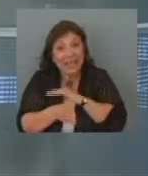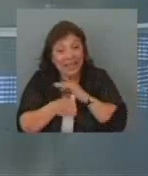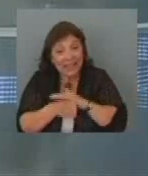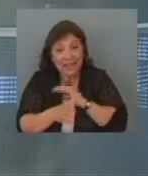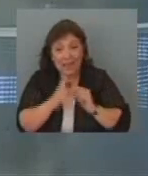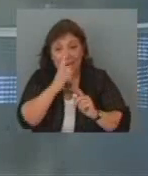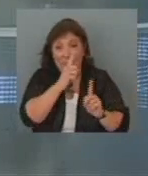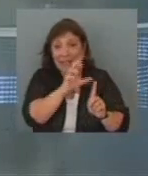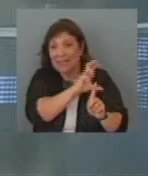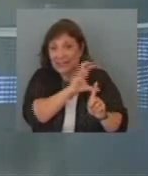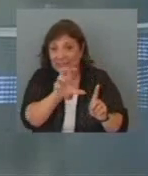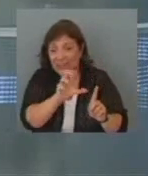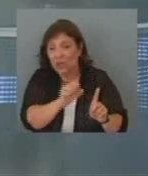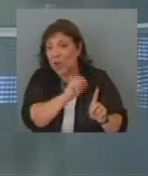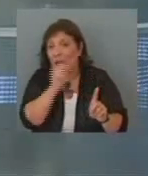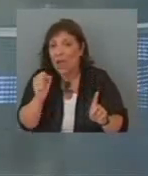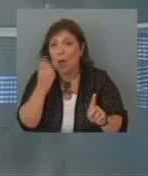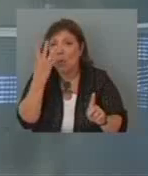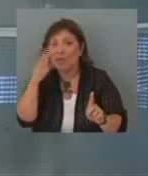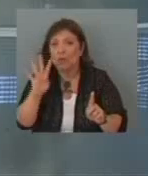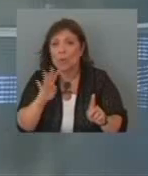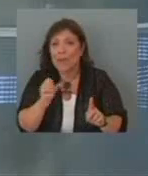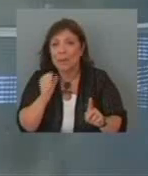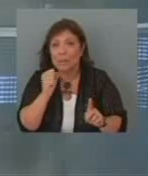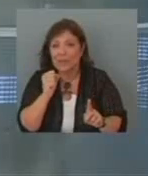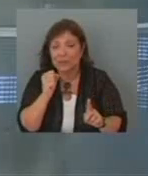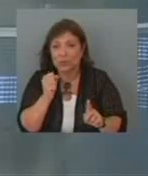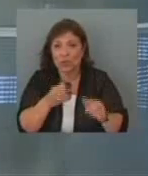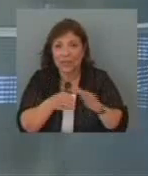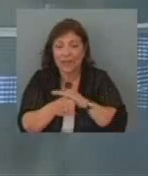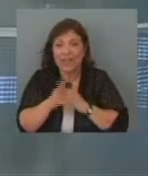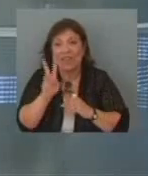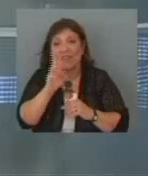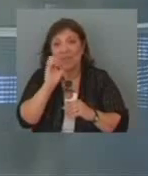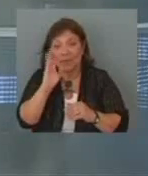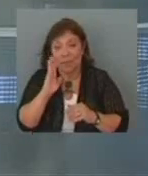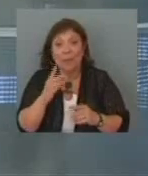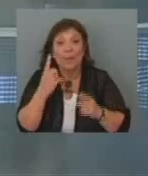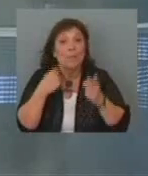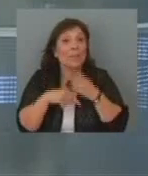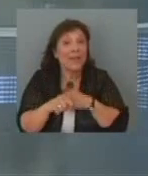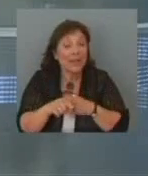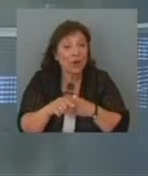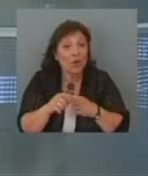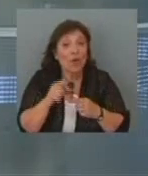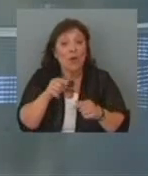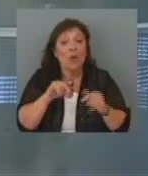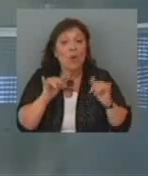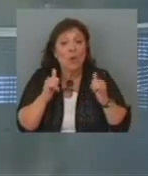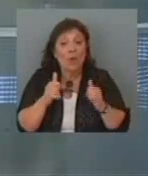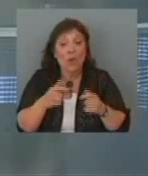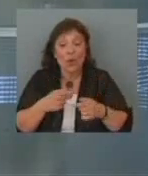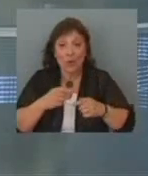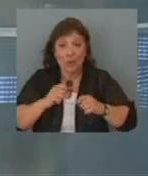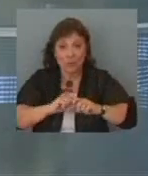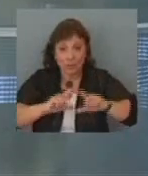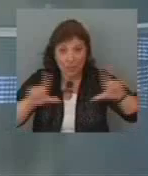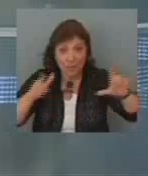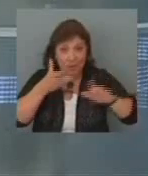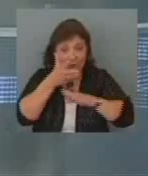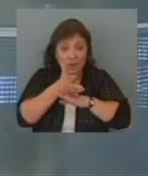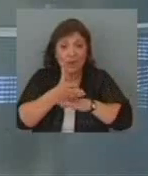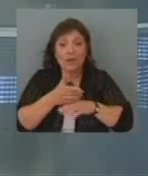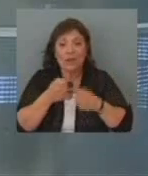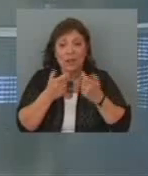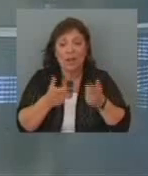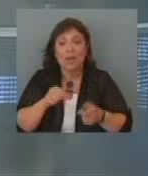van de 1.300 a 4.000 pesos en el VIP. Pero la gran noticia es que el juego será transmitido por